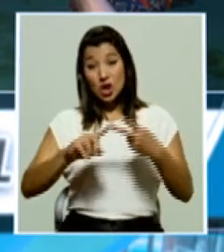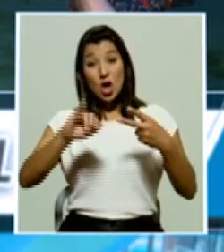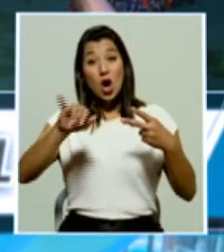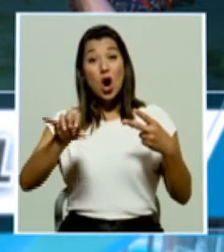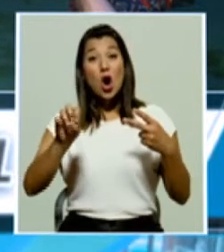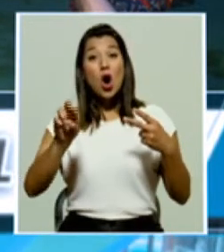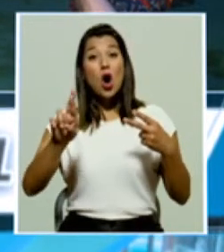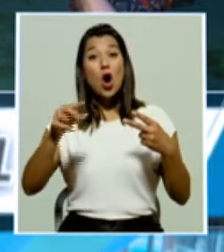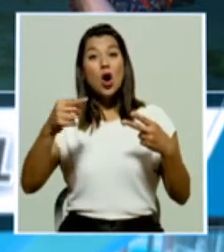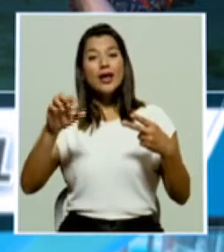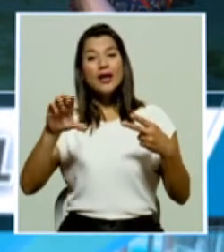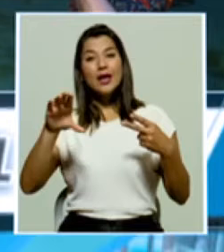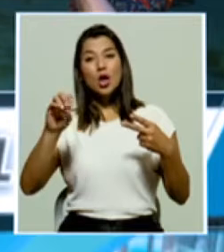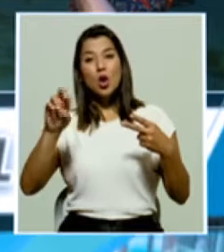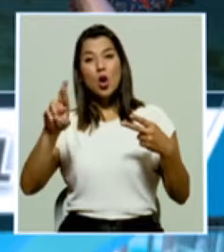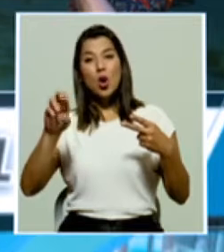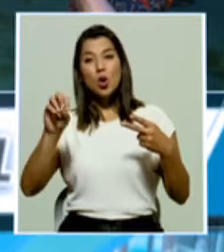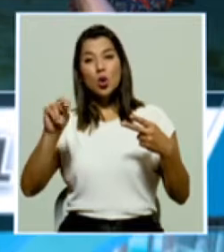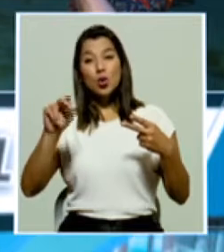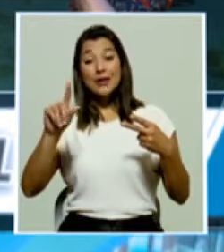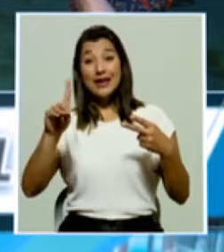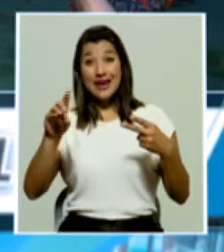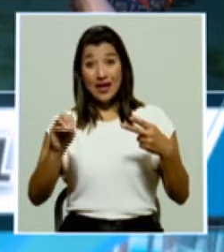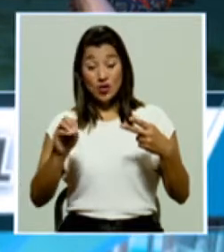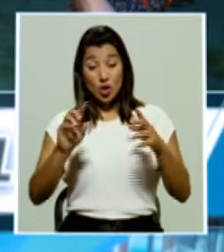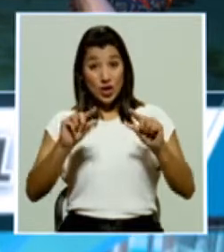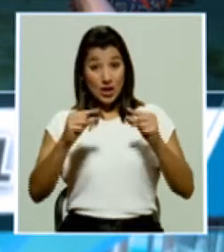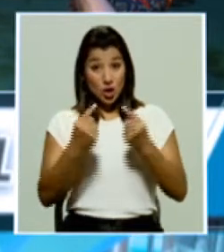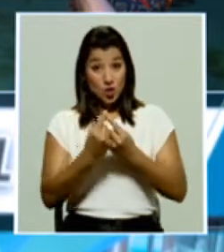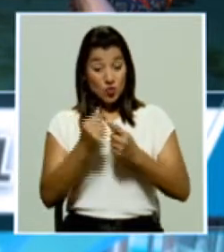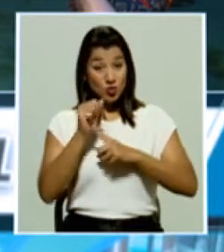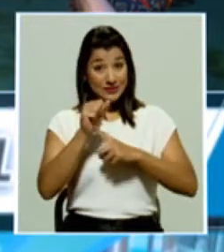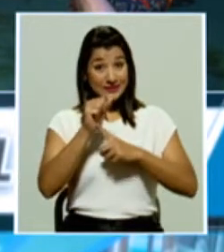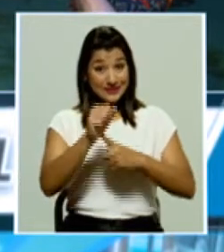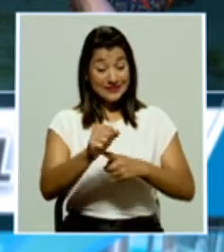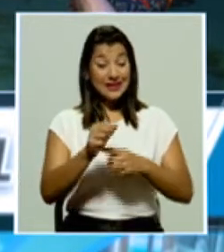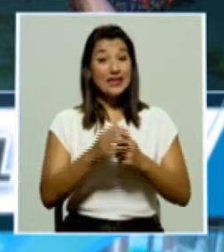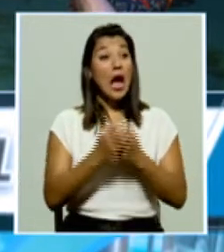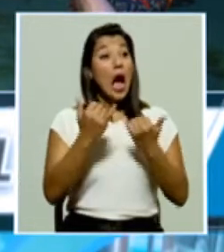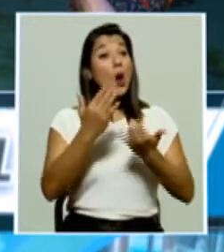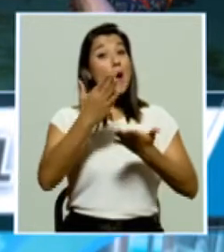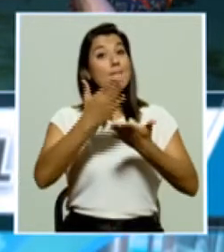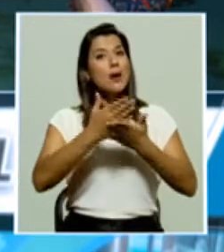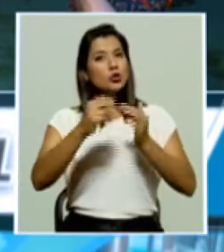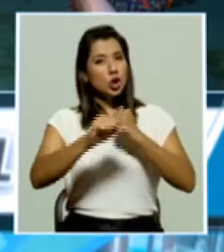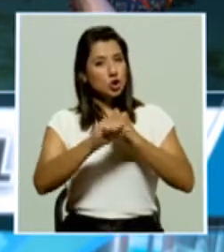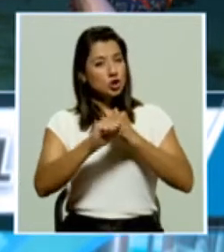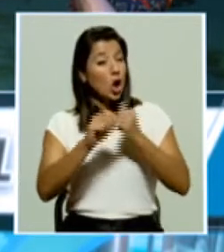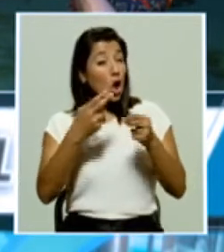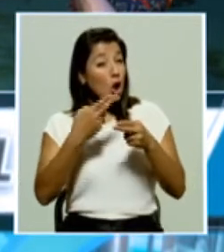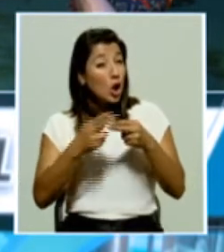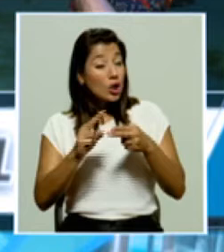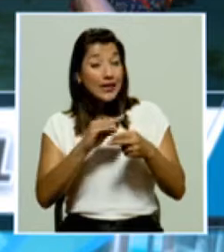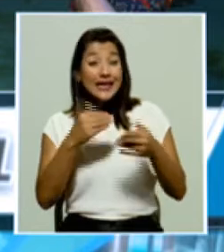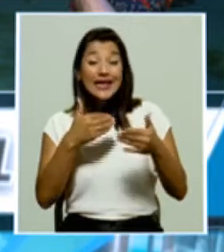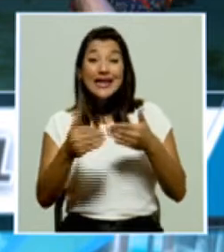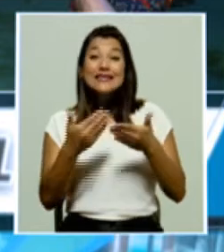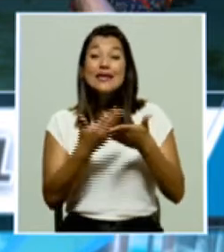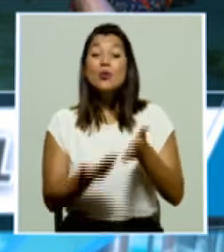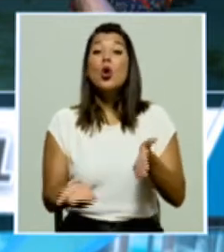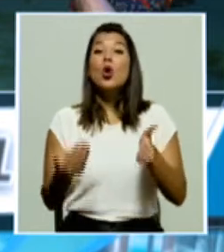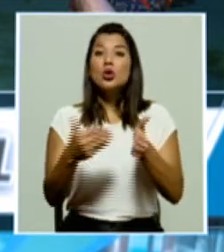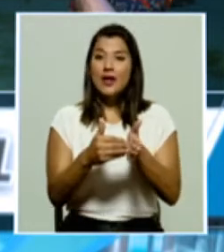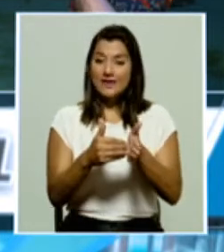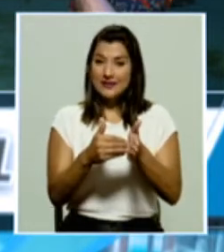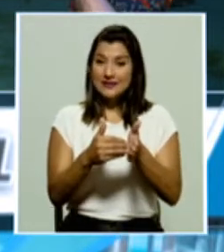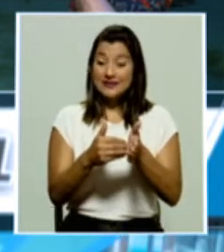bloque sindical Busco. Les propongo que vayamos a una pausa comercial muy breve y enseguida